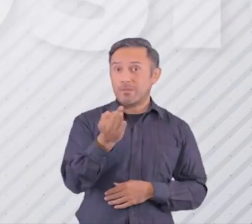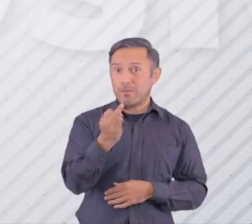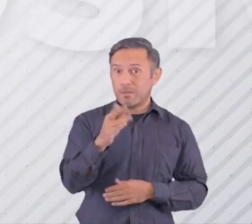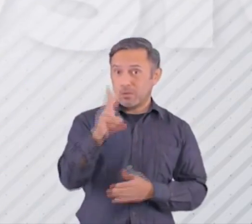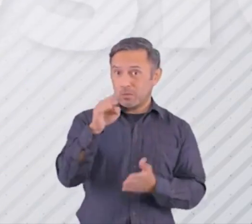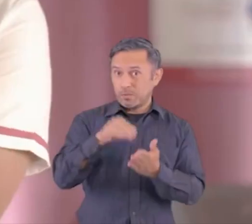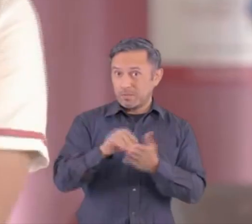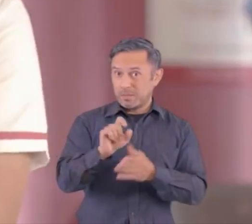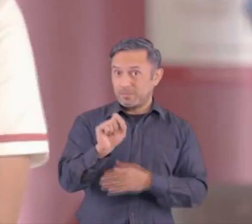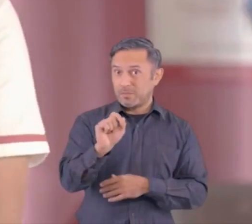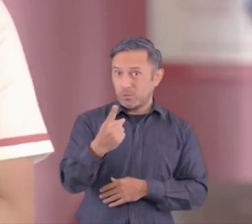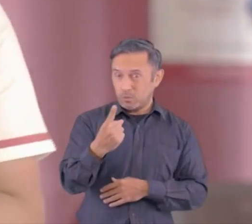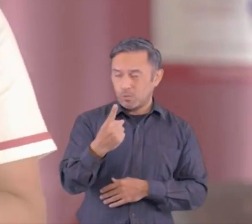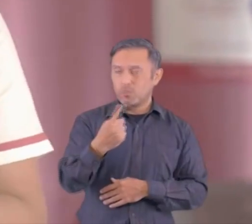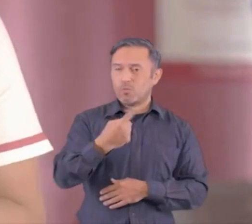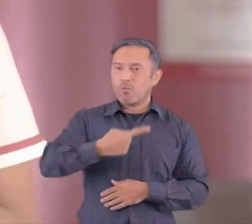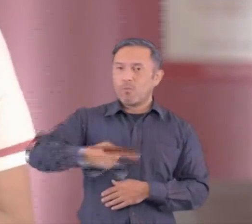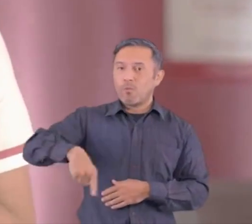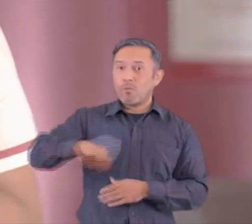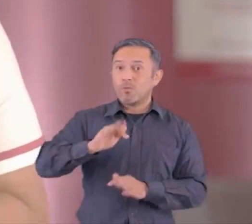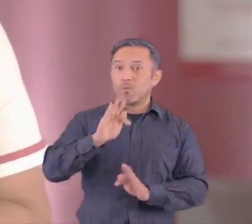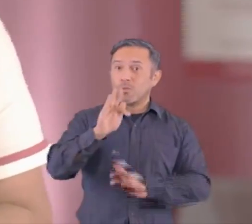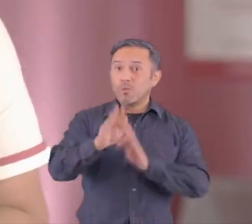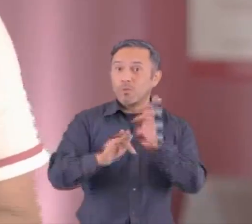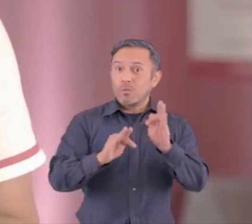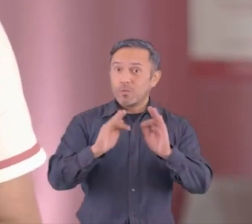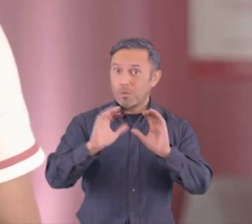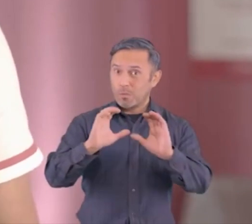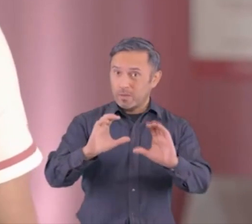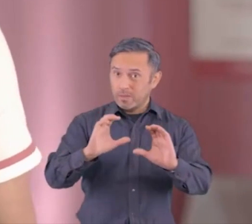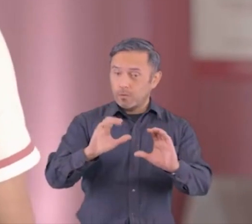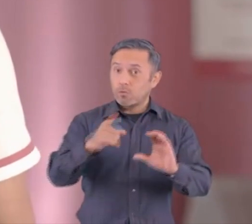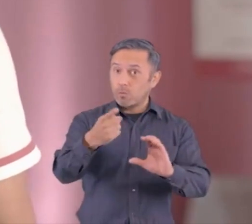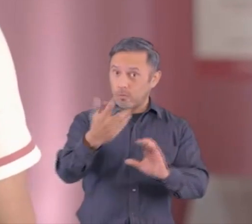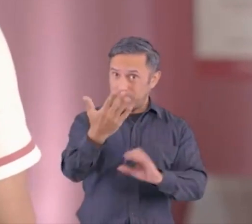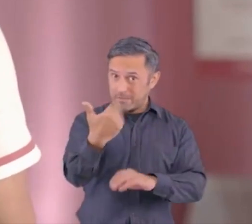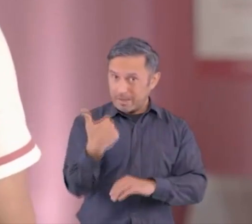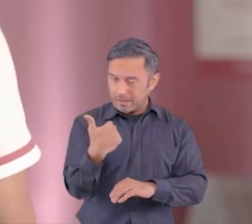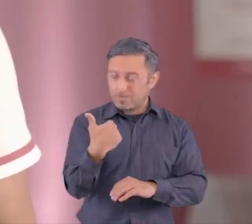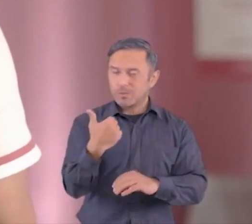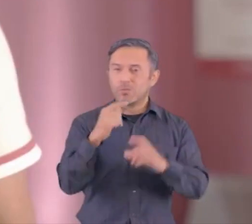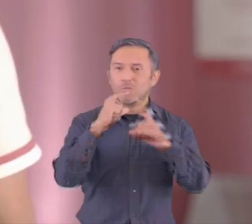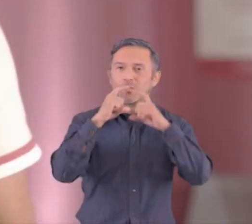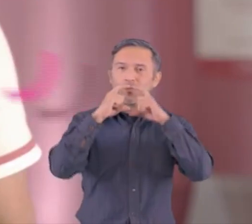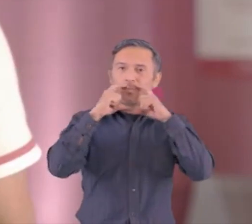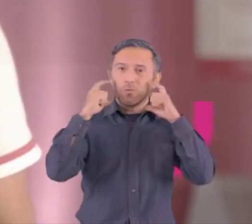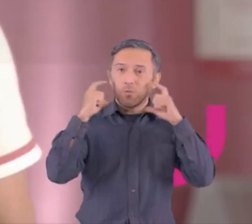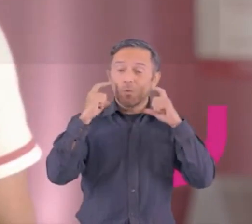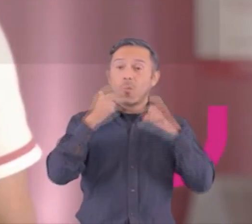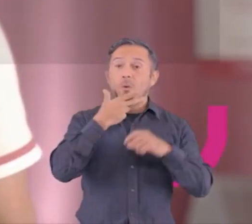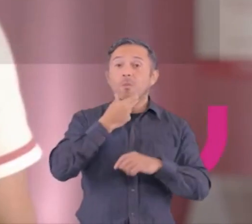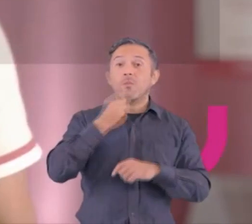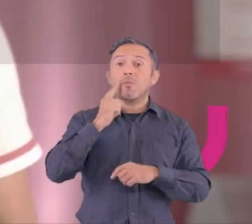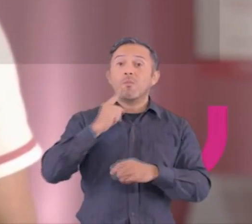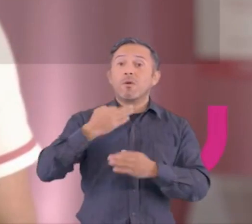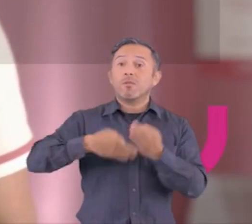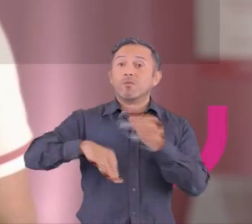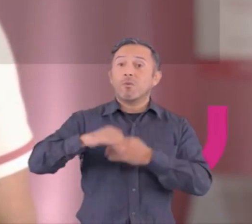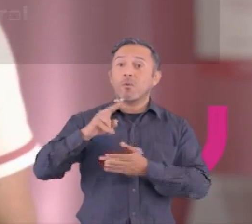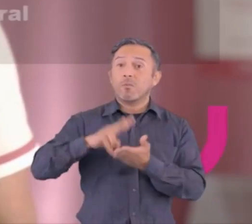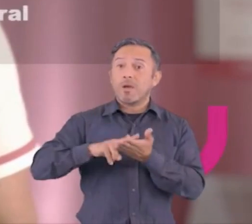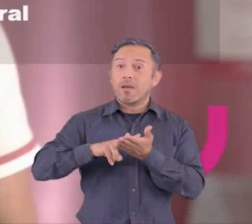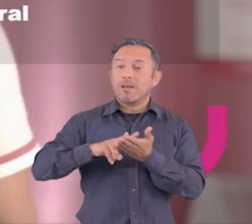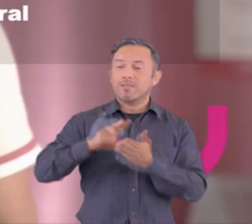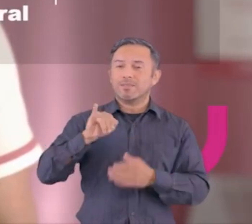de febrero y aún no recogen su credencial para votar. Vayan por ella a la brevedad, ya que el plazo vence el 10 de